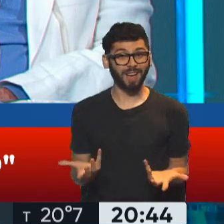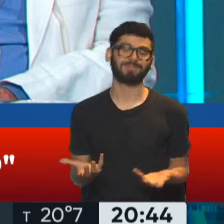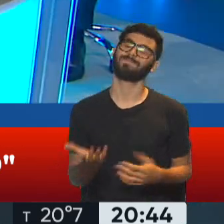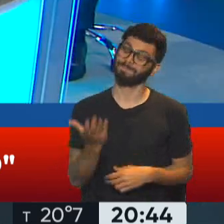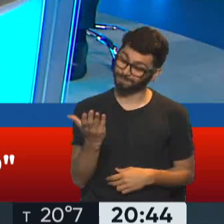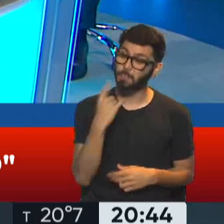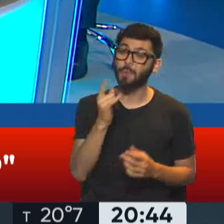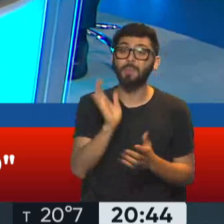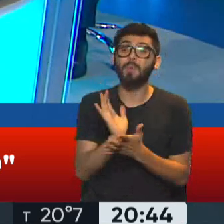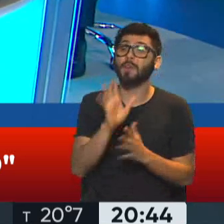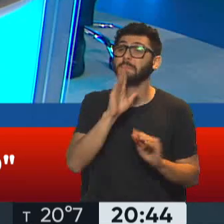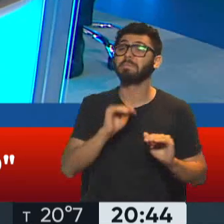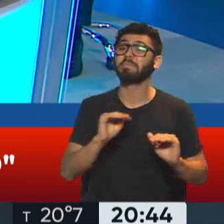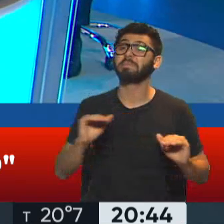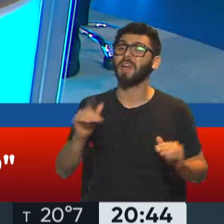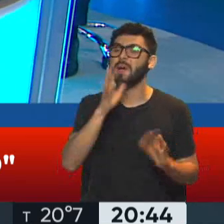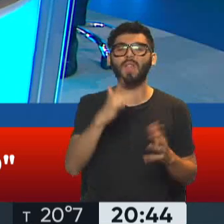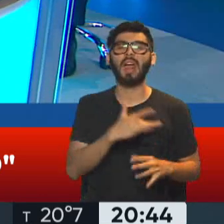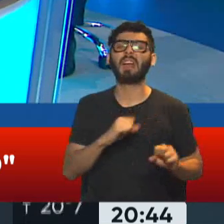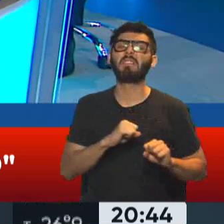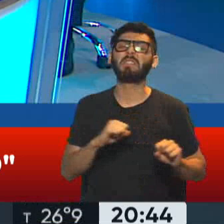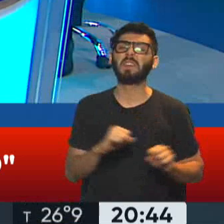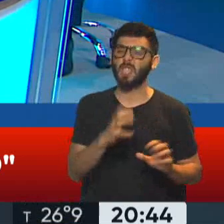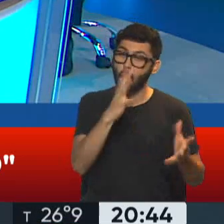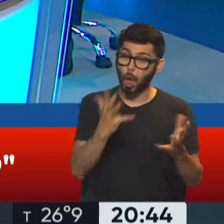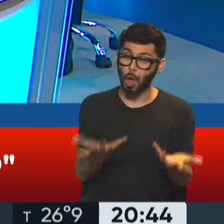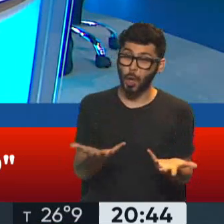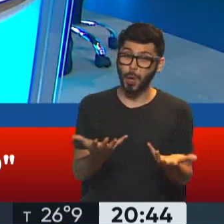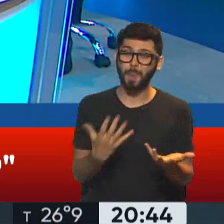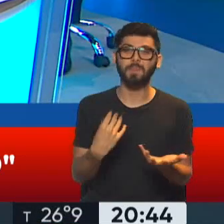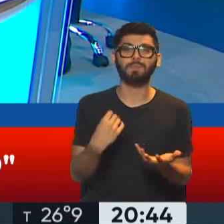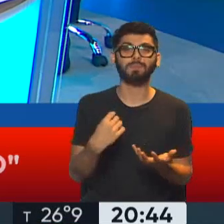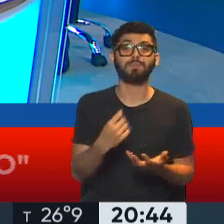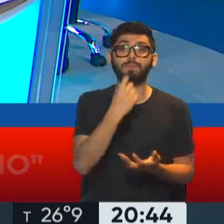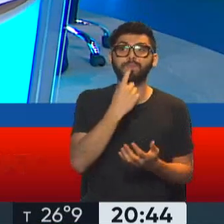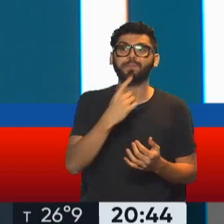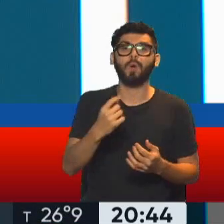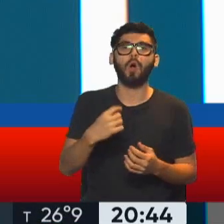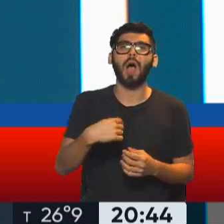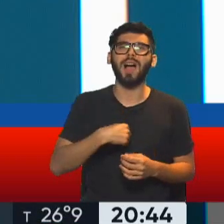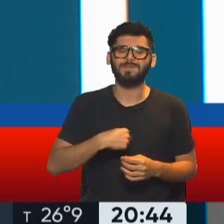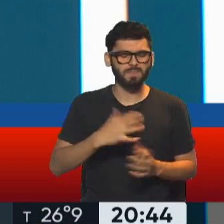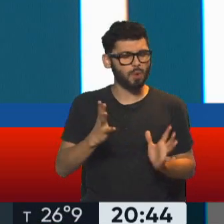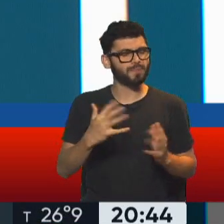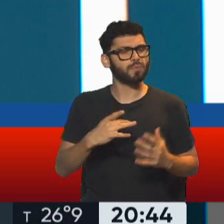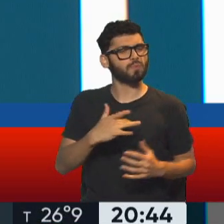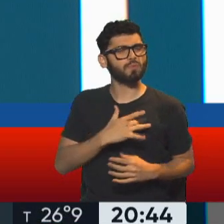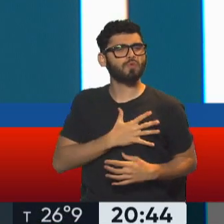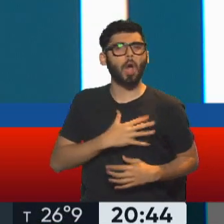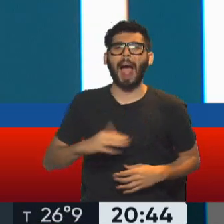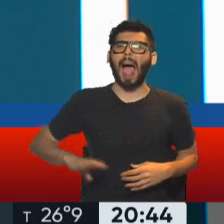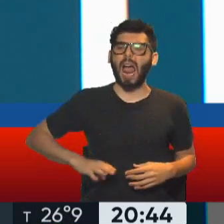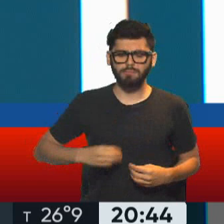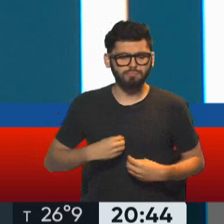decía muy fría. Muy fría significa decir, ¿qué me lleva a mí? ¿Qué cosa de la pasión, del corazón, de mis ganas,